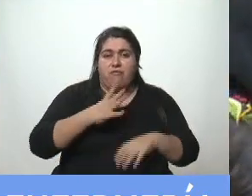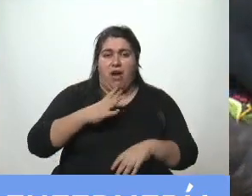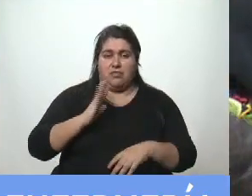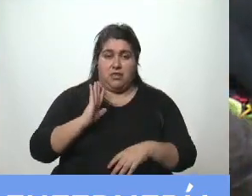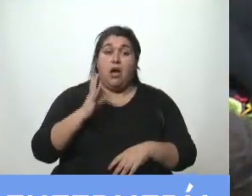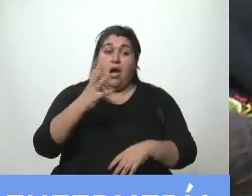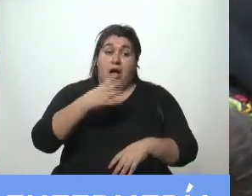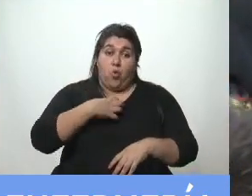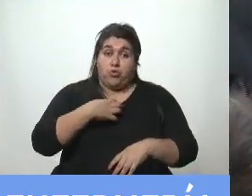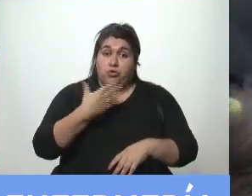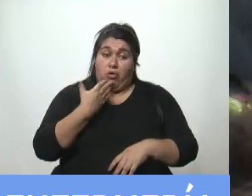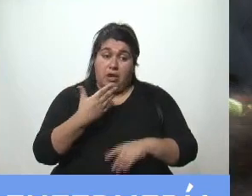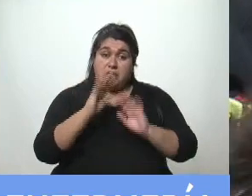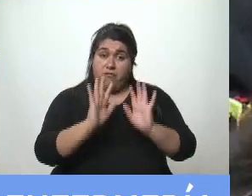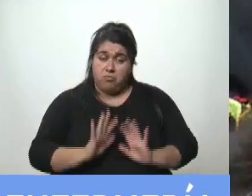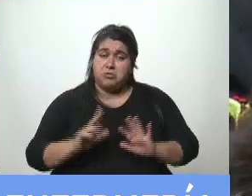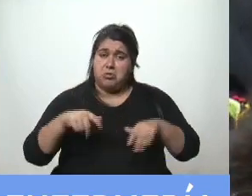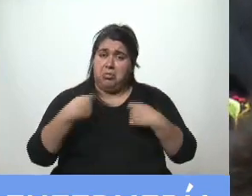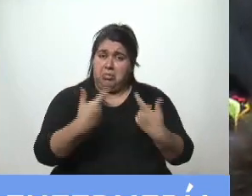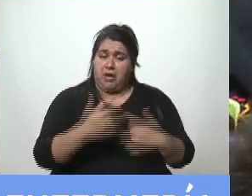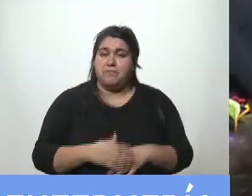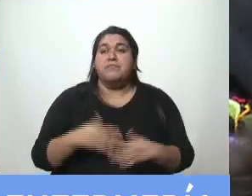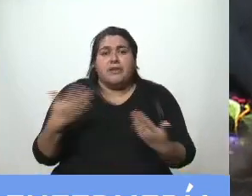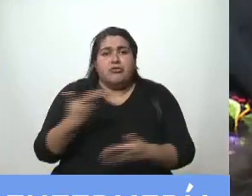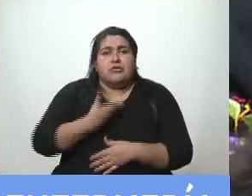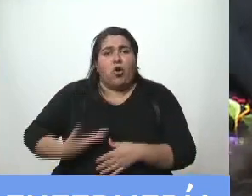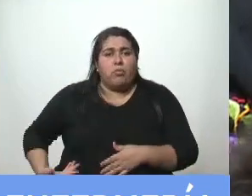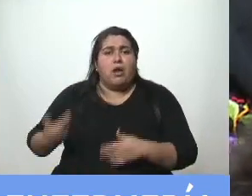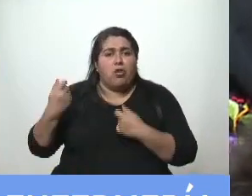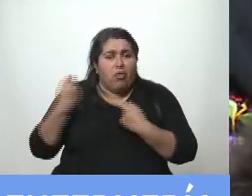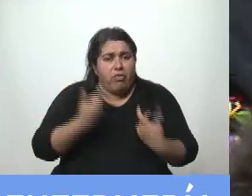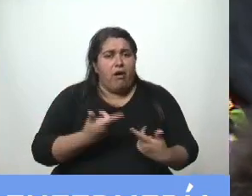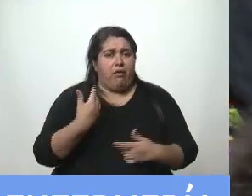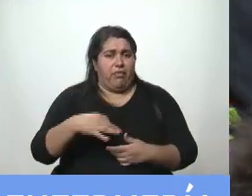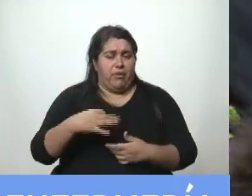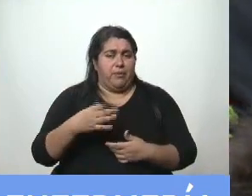Para lo cual el Estado tiene que garantizarles, y de hecho así lo hizo,